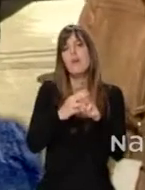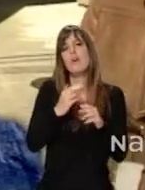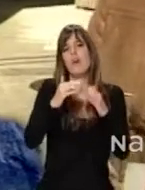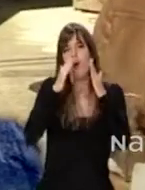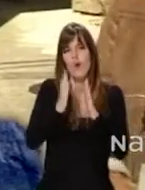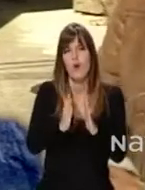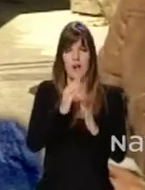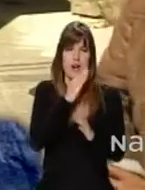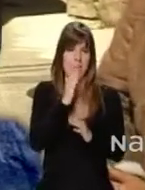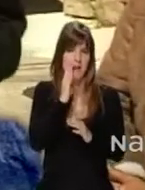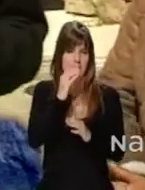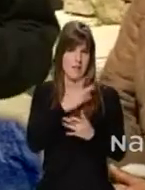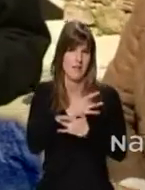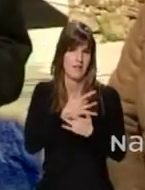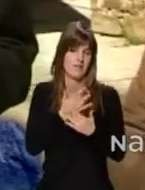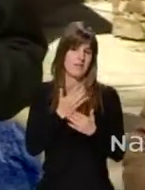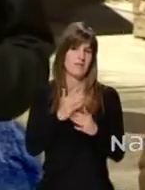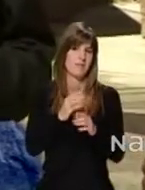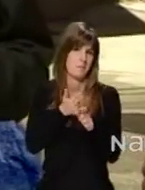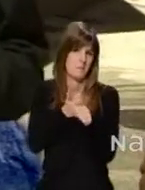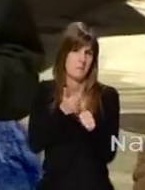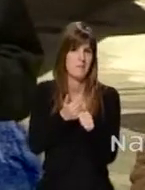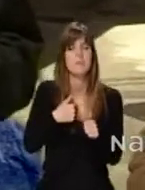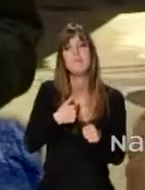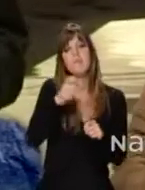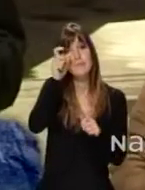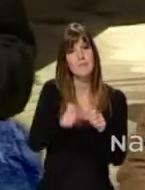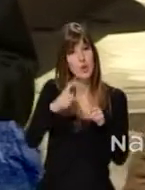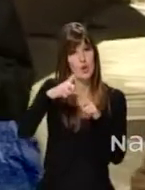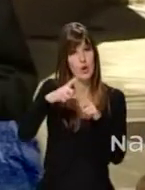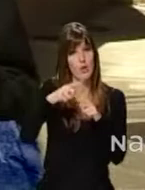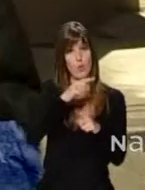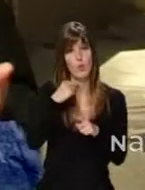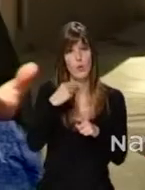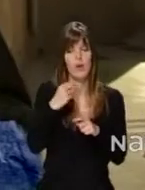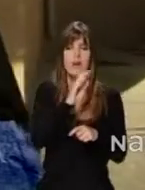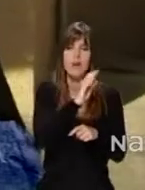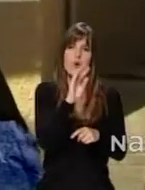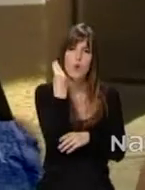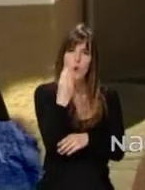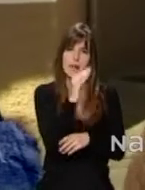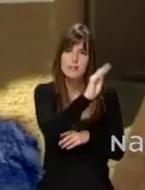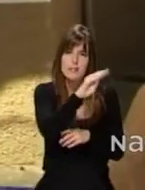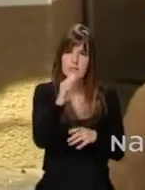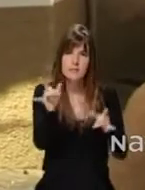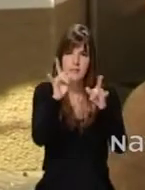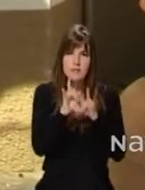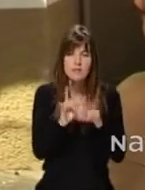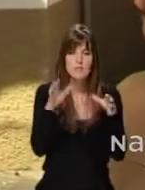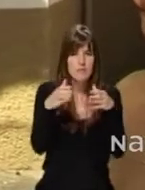y es, pues nada, fue un sacerdote diocesano de Toledo que se llama Rafael Alonso, que con un grupo de jóvenes pues vio que la